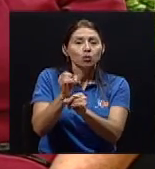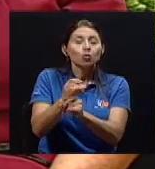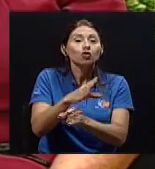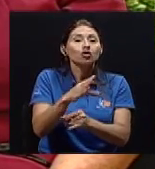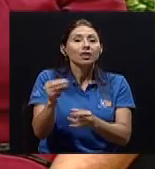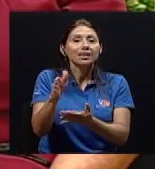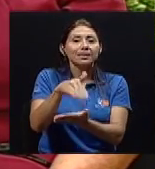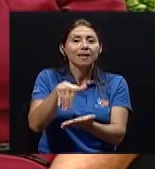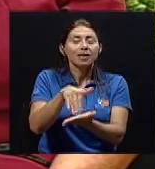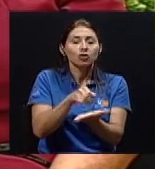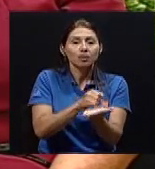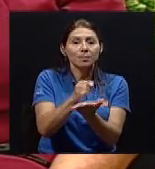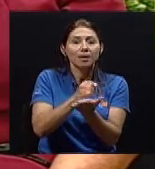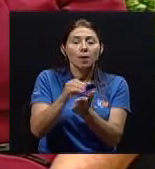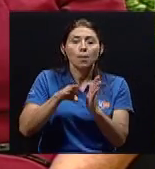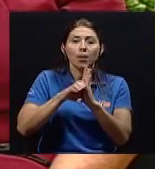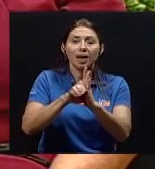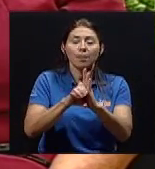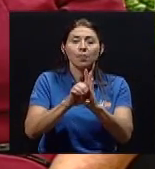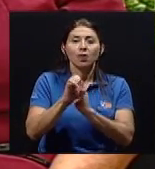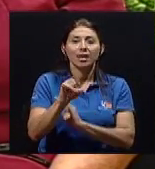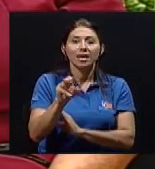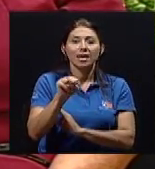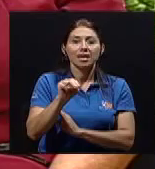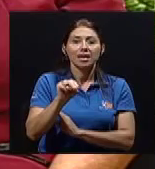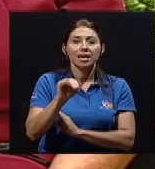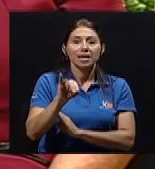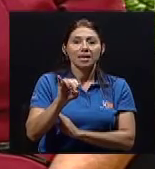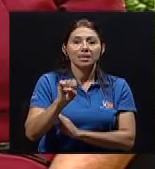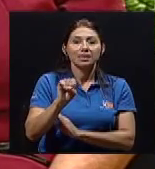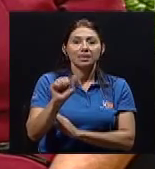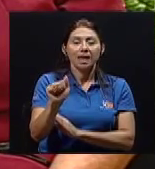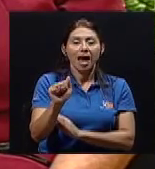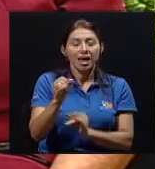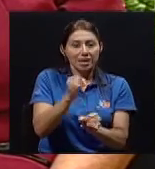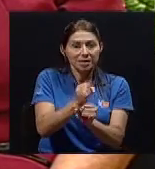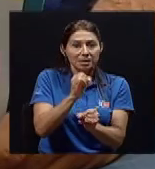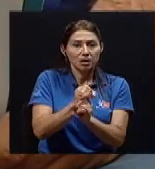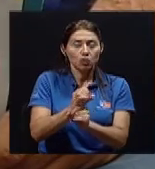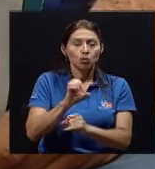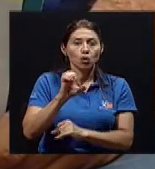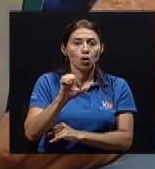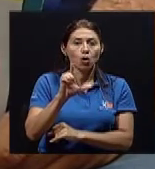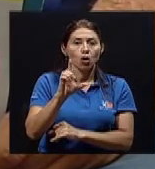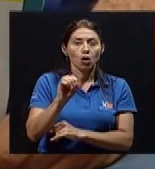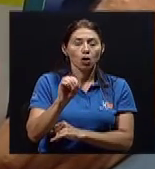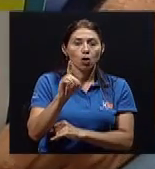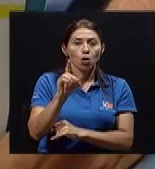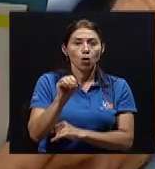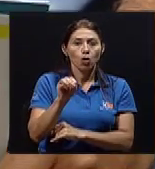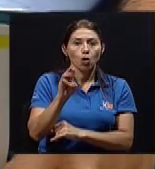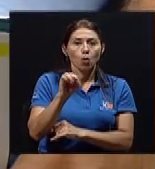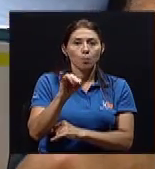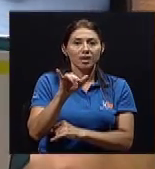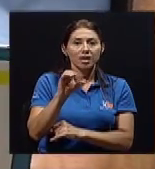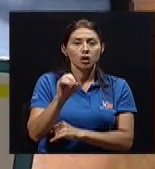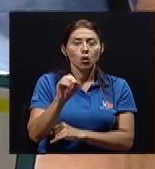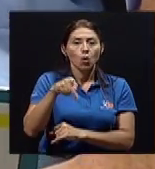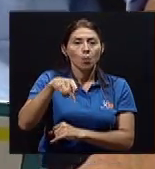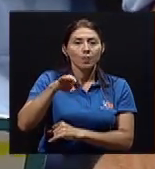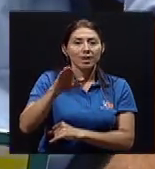Por ejemplo, el INISA, el Instituto Clodomiro Picado, claro. El SICA, que es el Centro